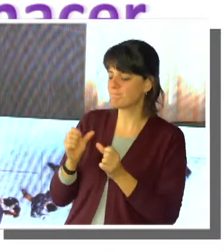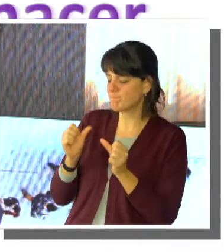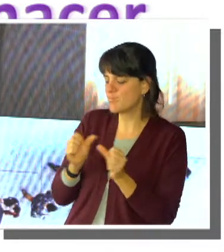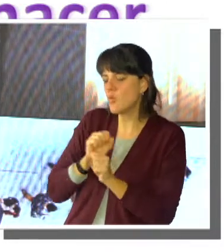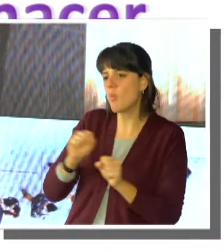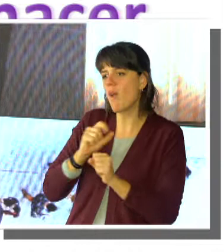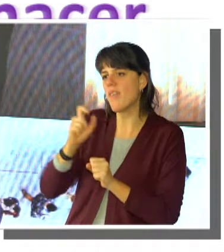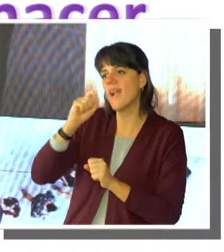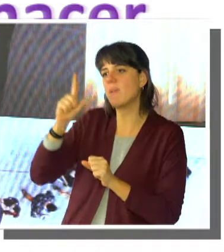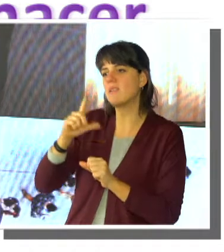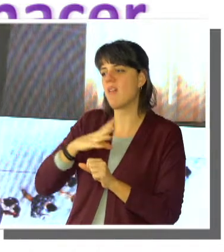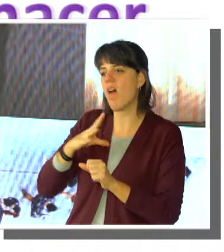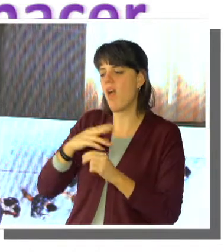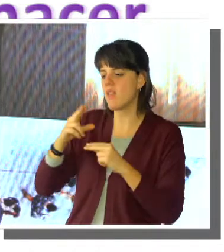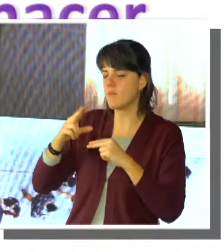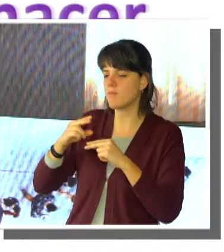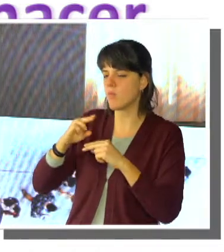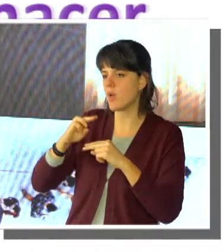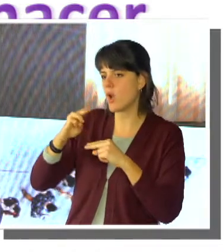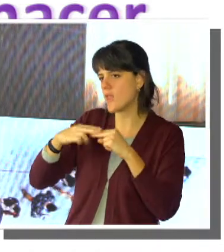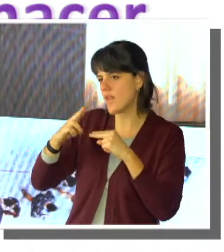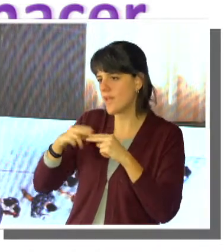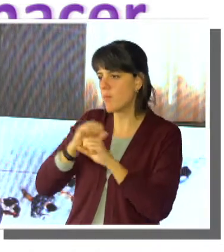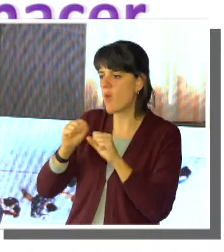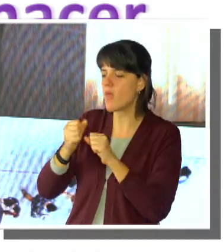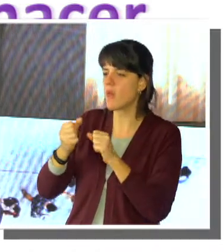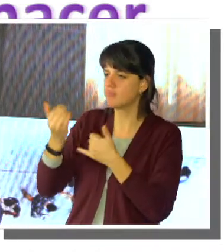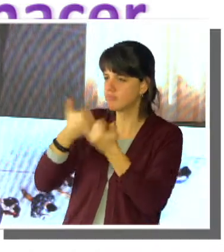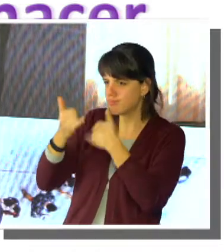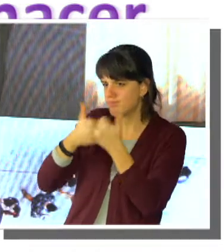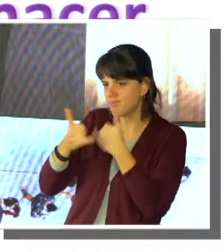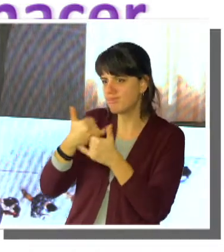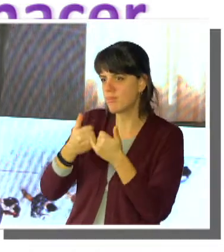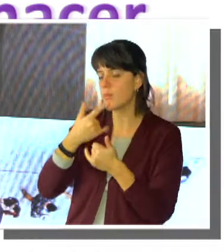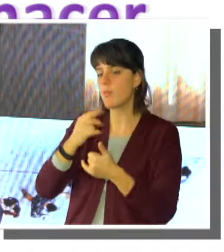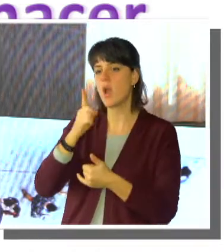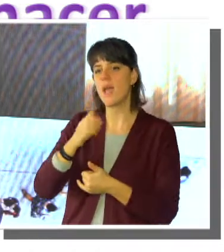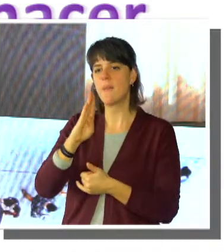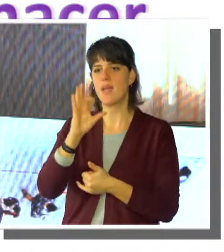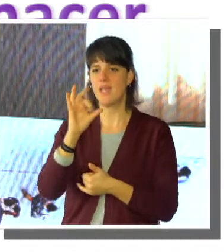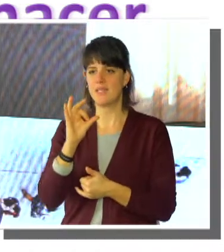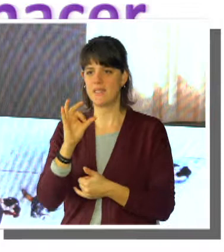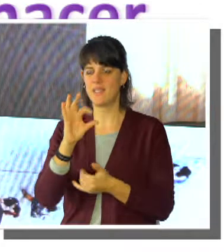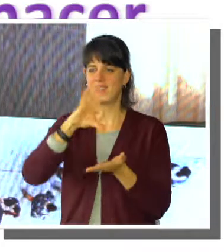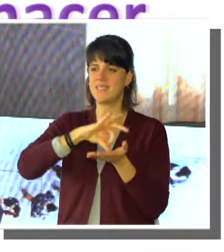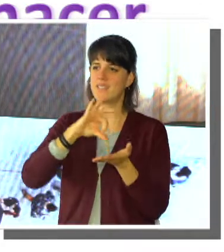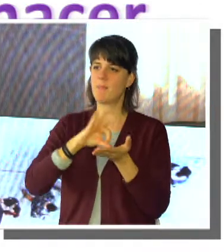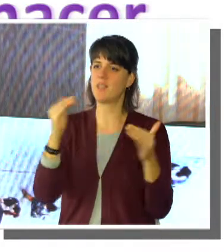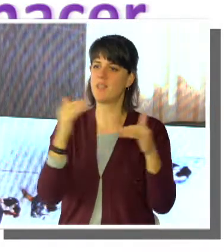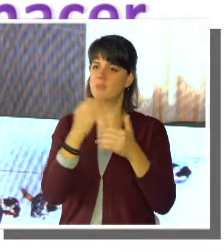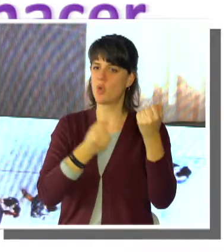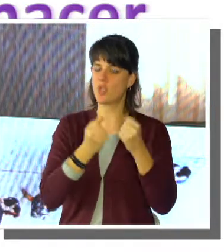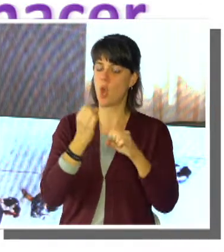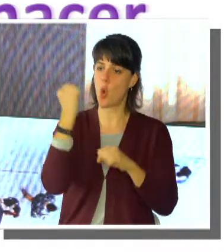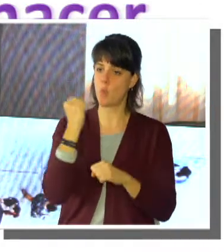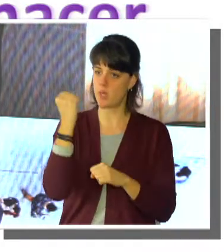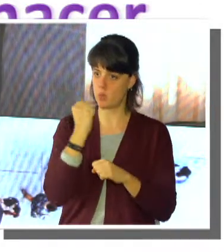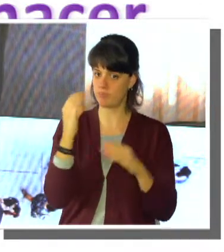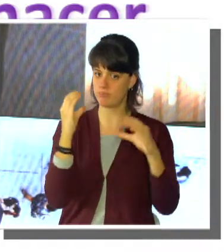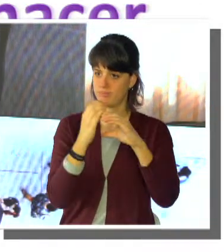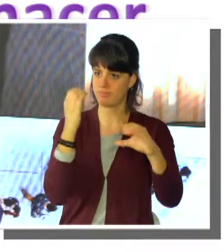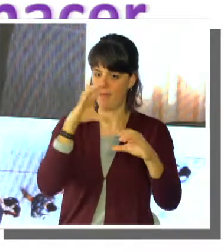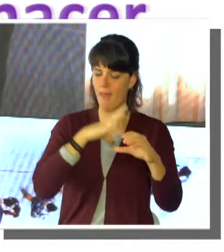ellos hacen alguna modificación, poder evaluar si la gente está teniendo el comportamiento que ellos esperaban que iban a tener o están optando por otras modalidades de